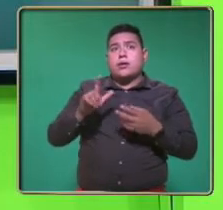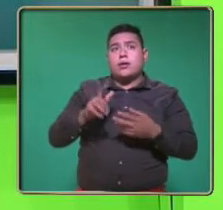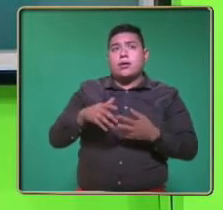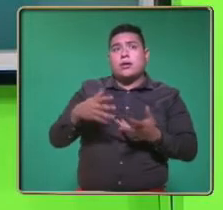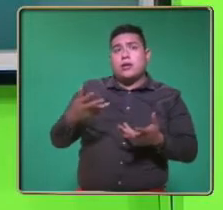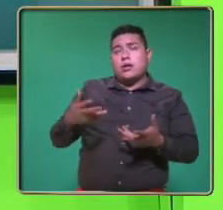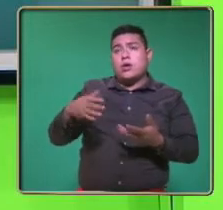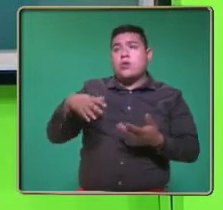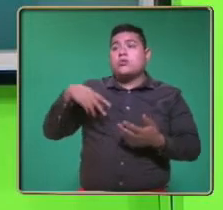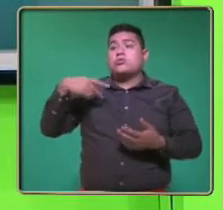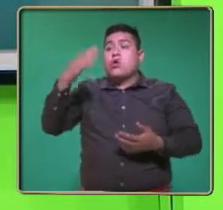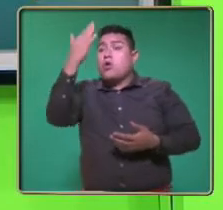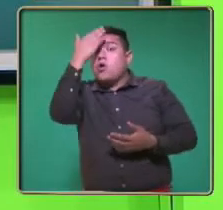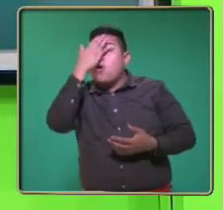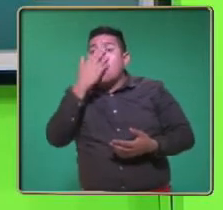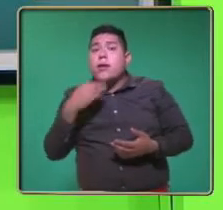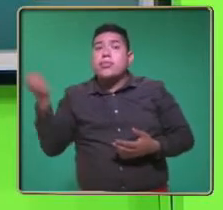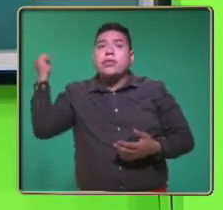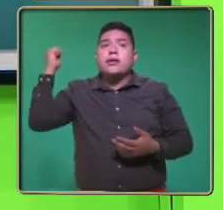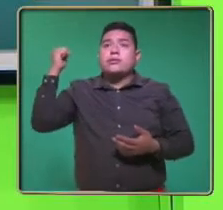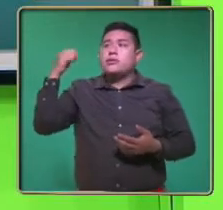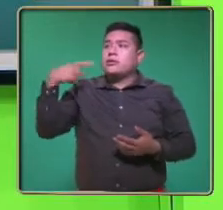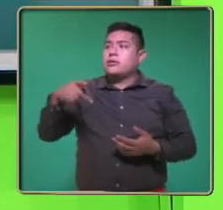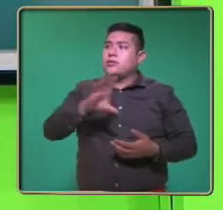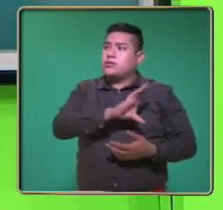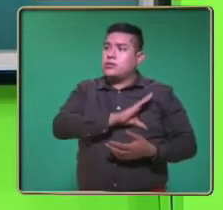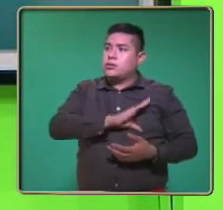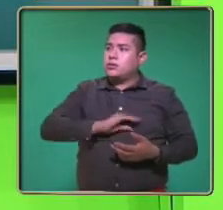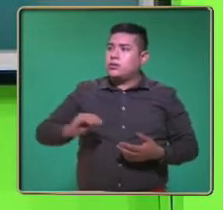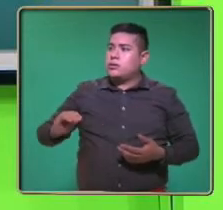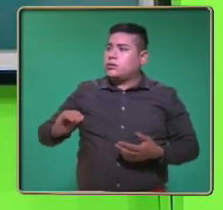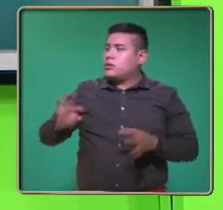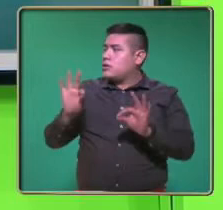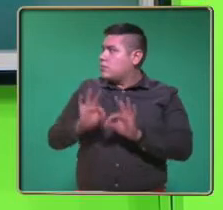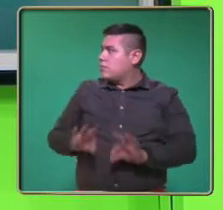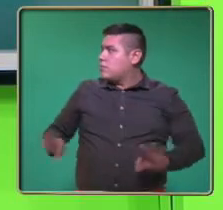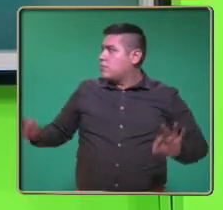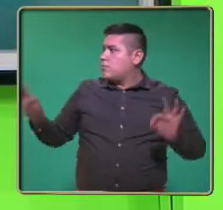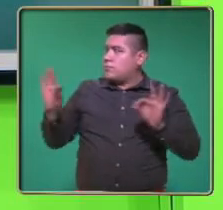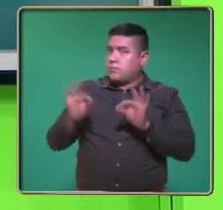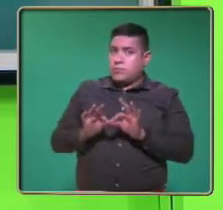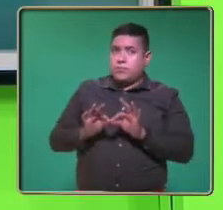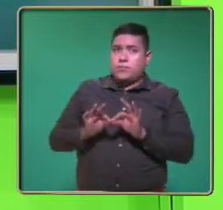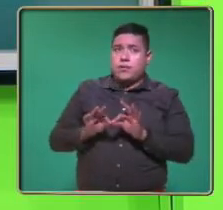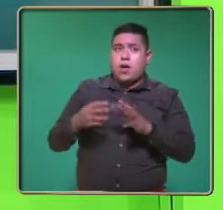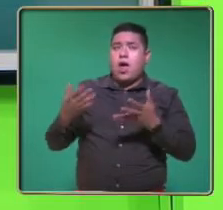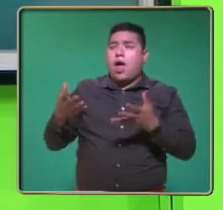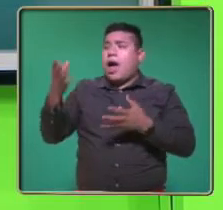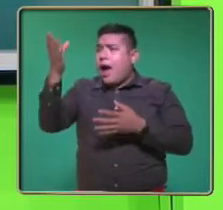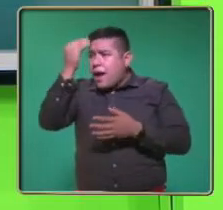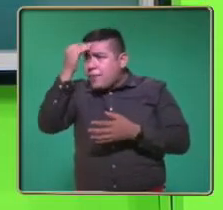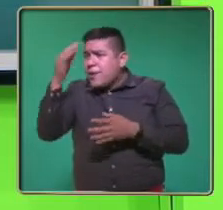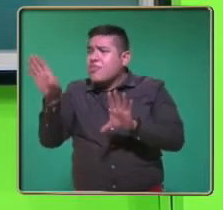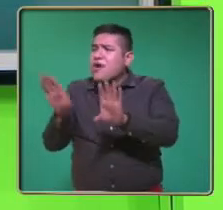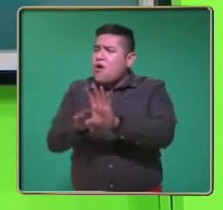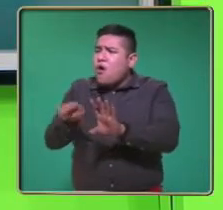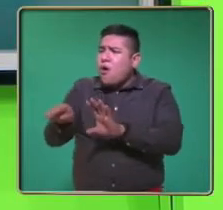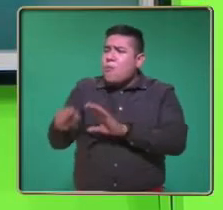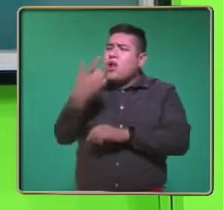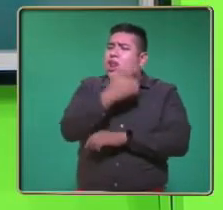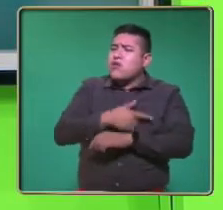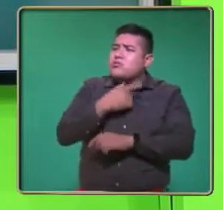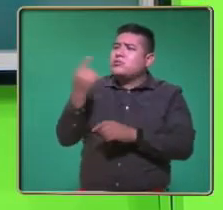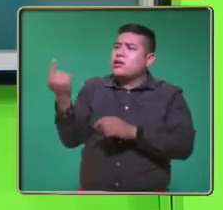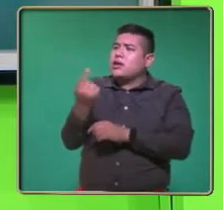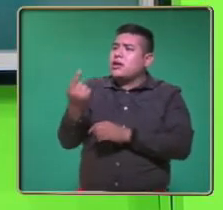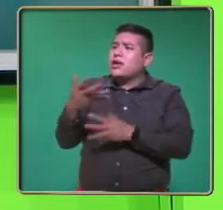tiene nuestro hijo. Desenfocarnos del objetivo importante que es cómo aprende, qué es lo que le gusta, qué debería